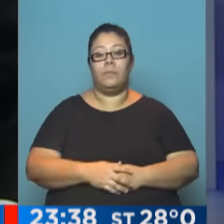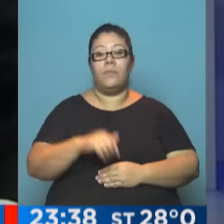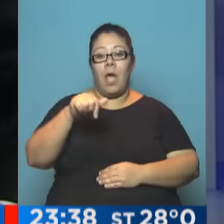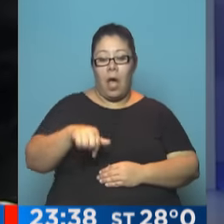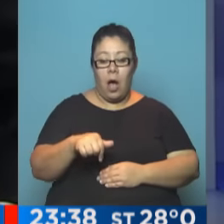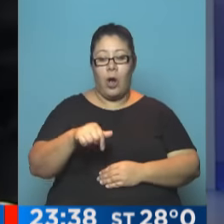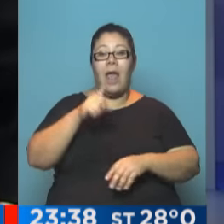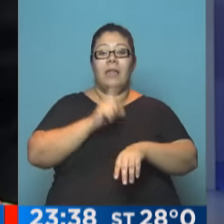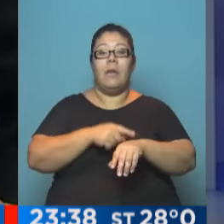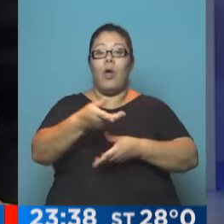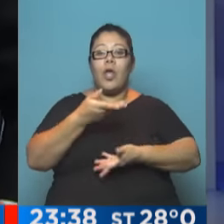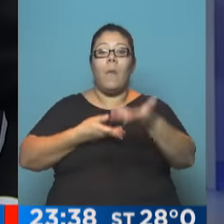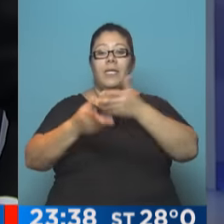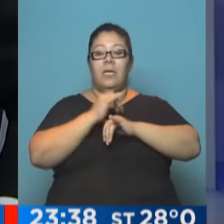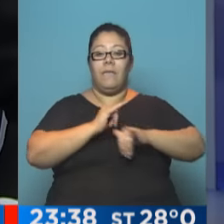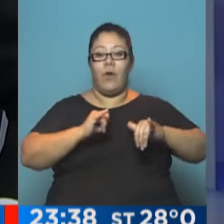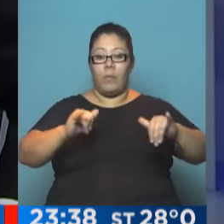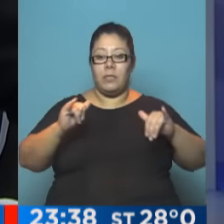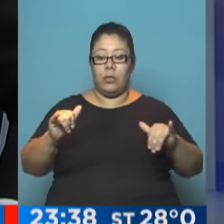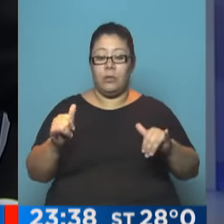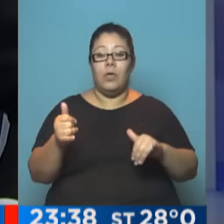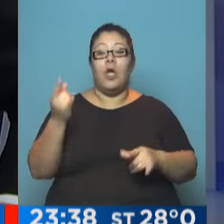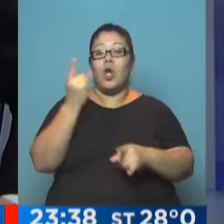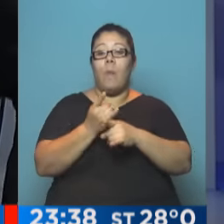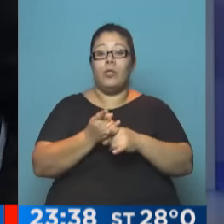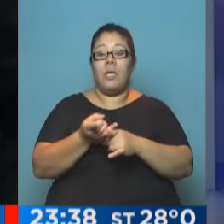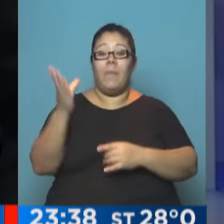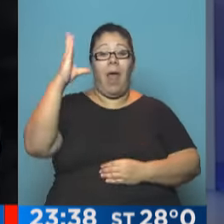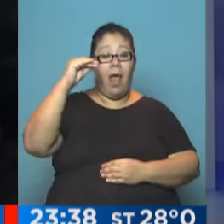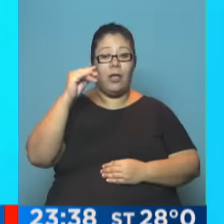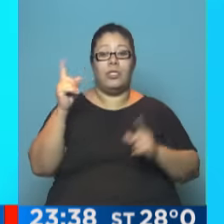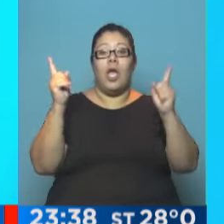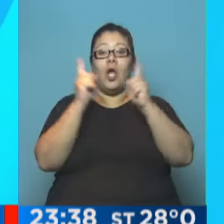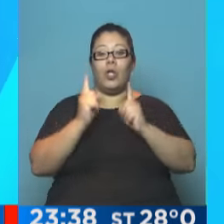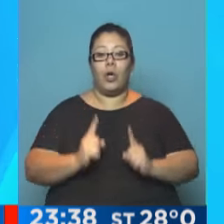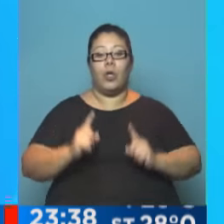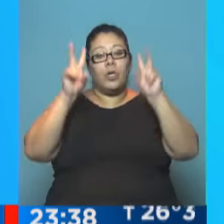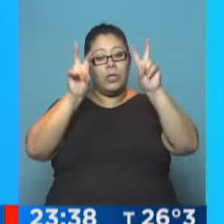de compartir más información. Como todas las noches, lo hacemos en esta síntesis de noticias.